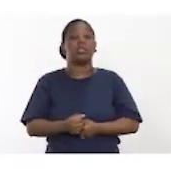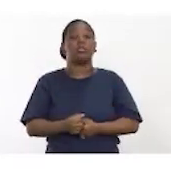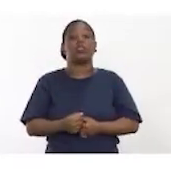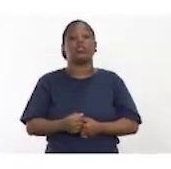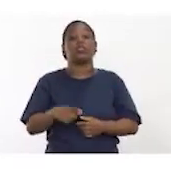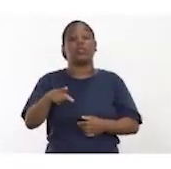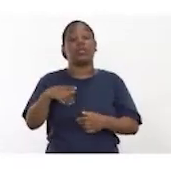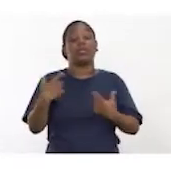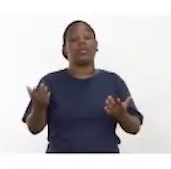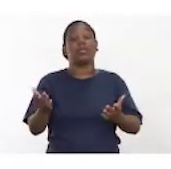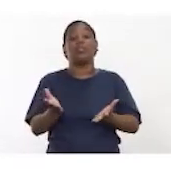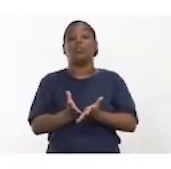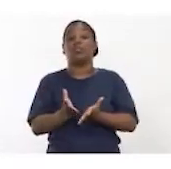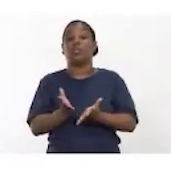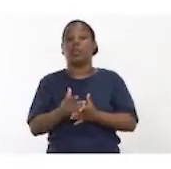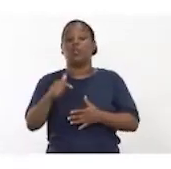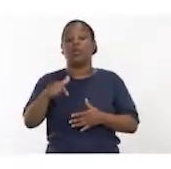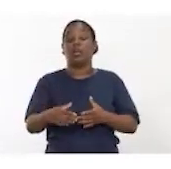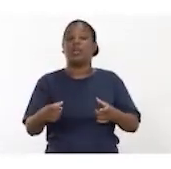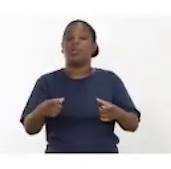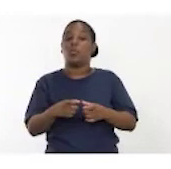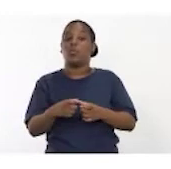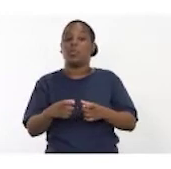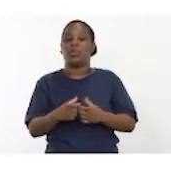que estudiamos en esa unidad.